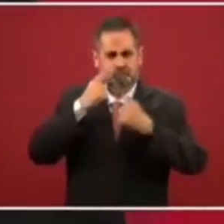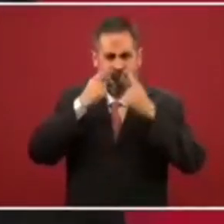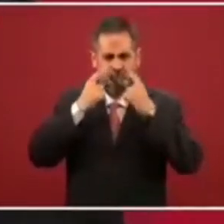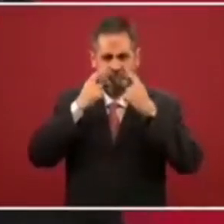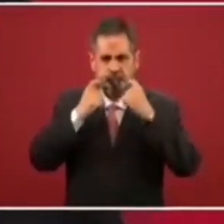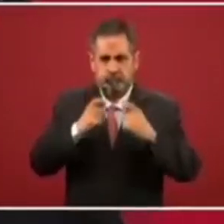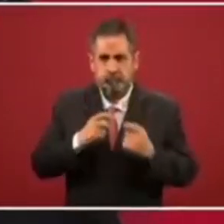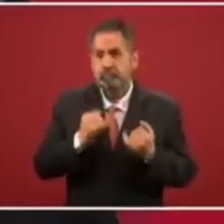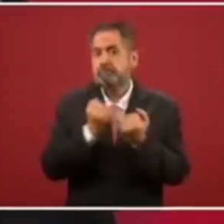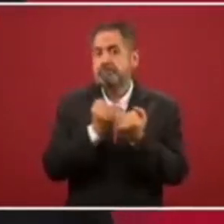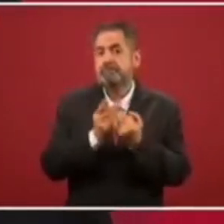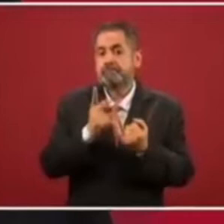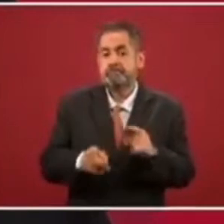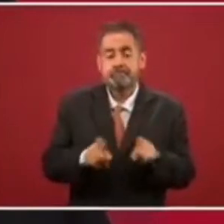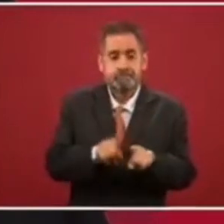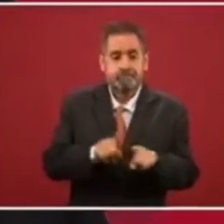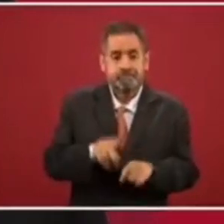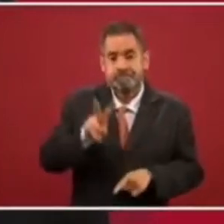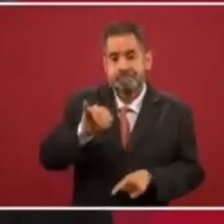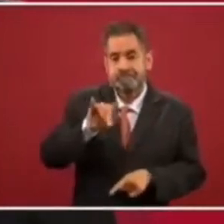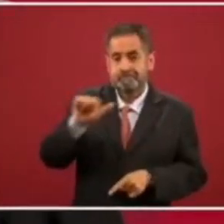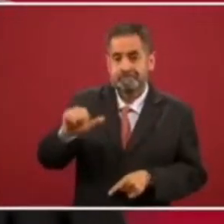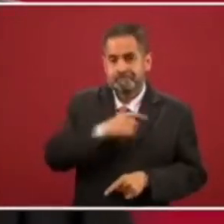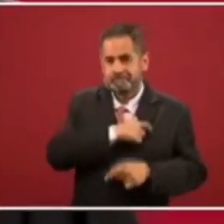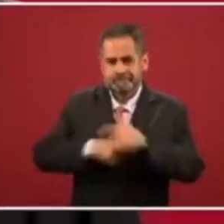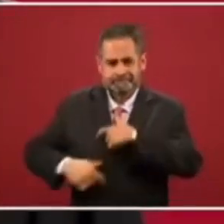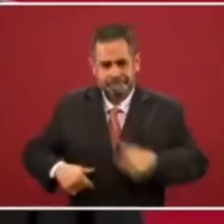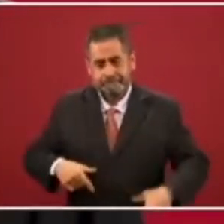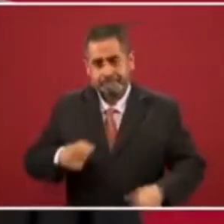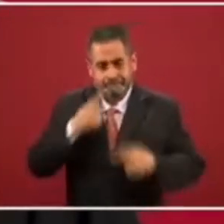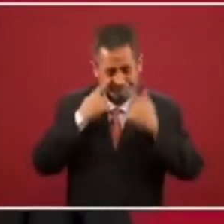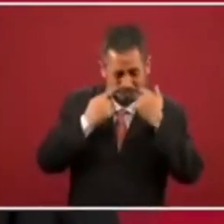Villa también lloraba,